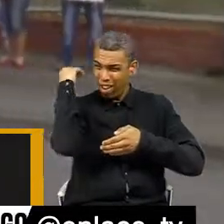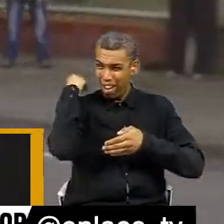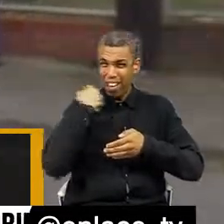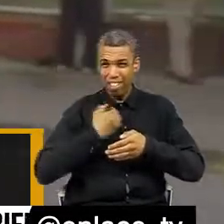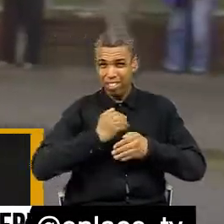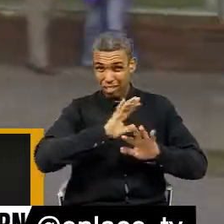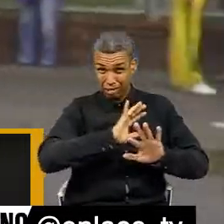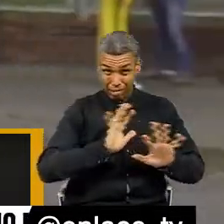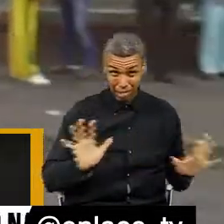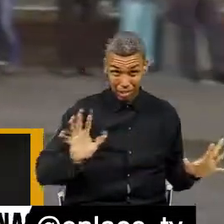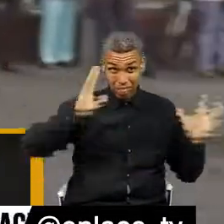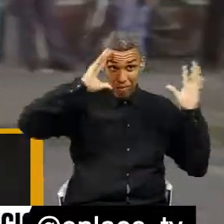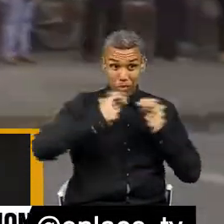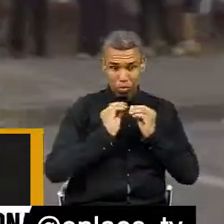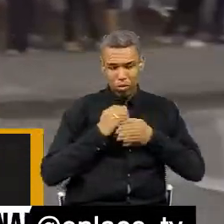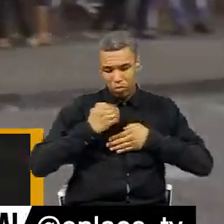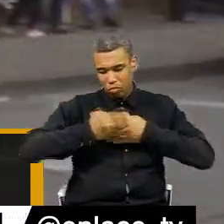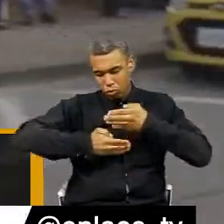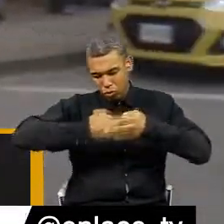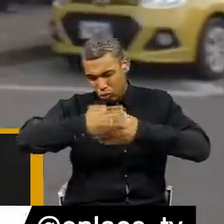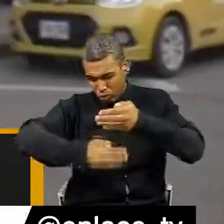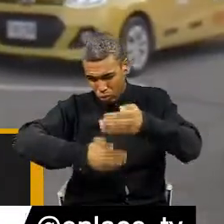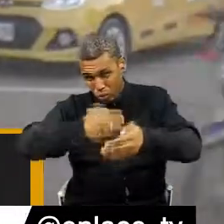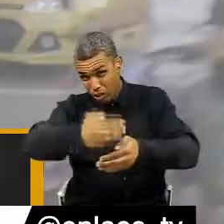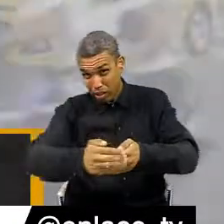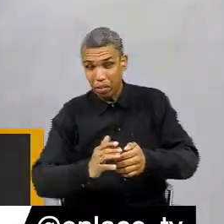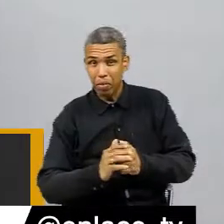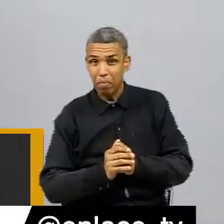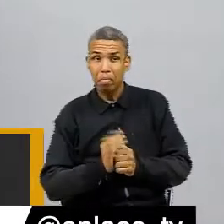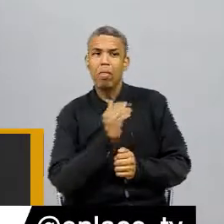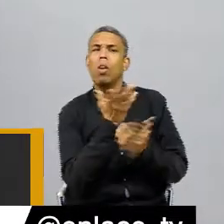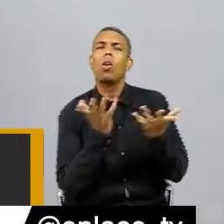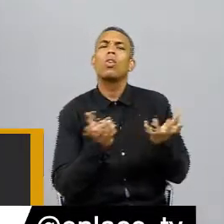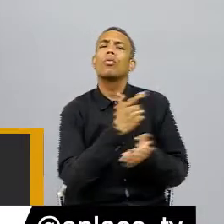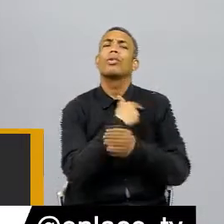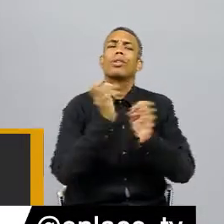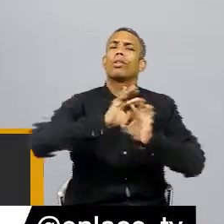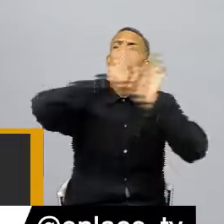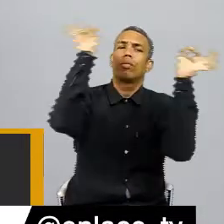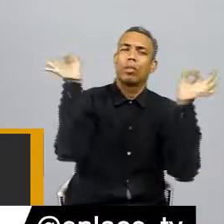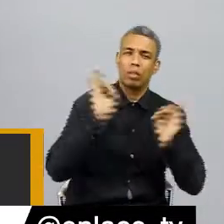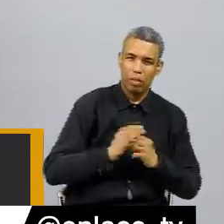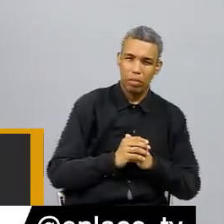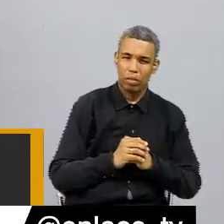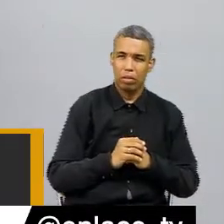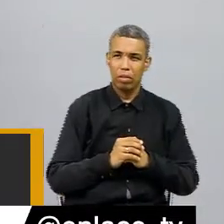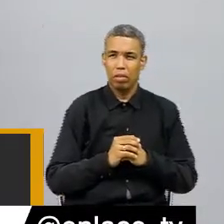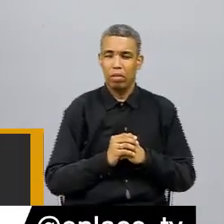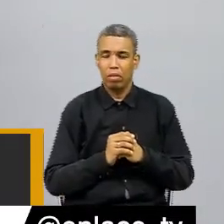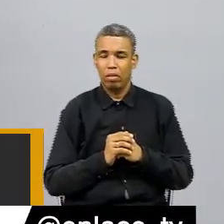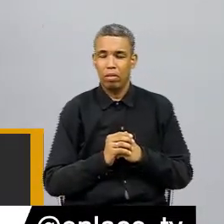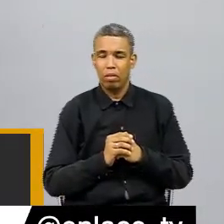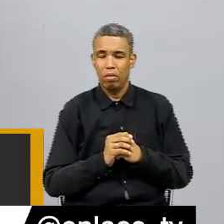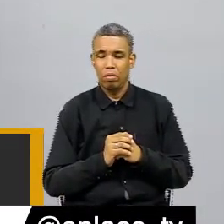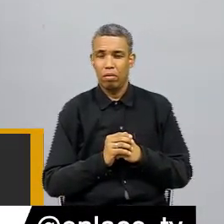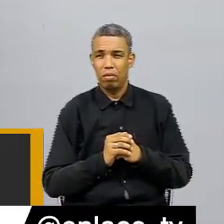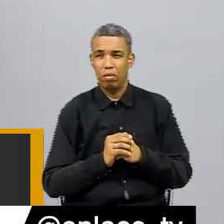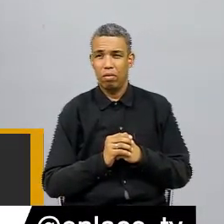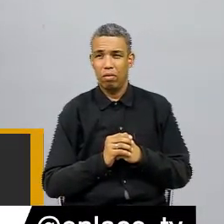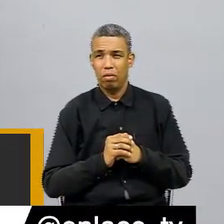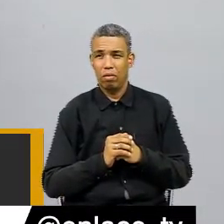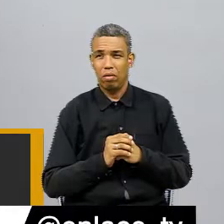que en el espacio la USO presenta una propuesta que estamos próximos pues a terminar. Le dijimos al presidente Ecopetrol que en